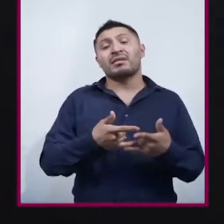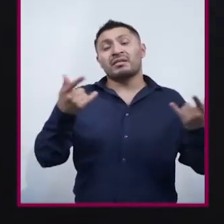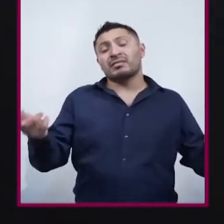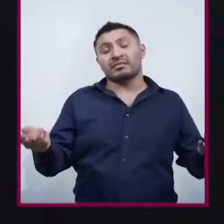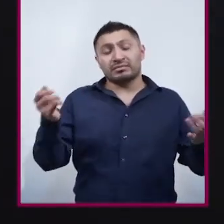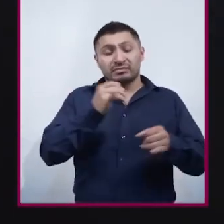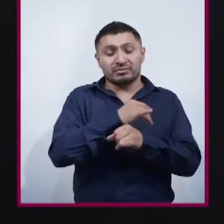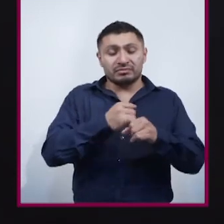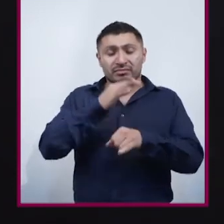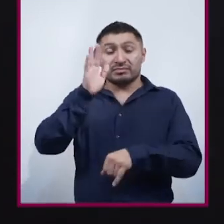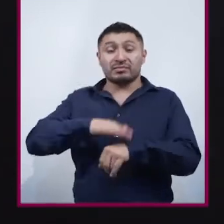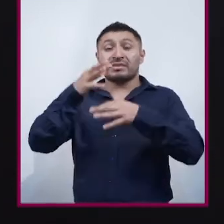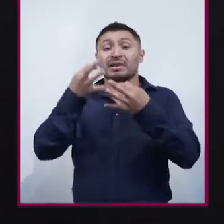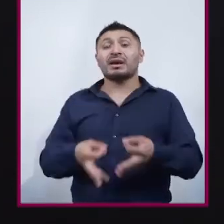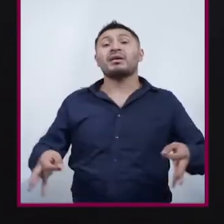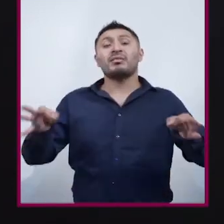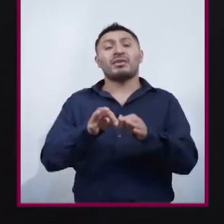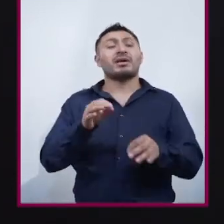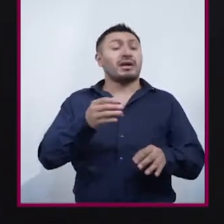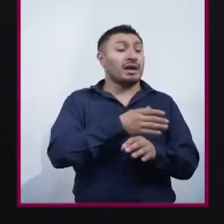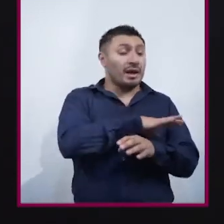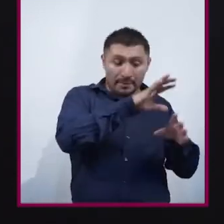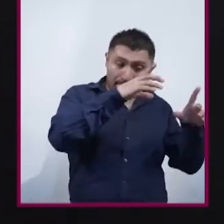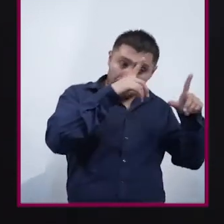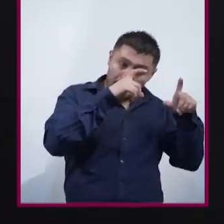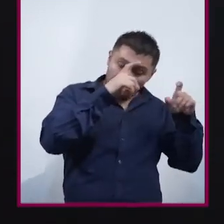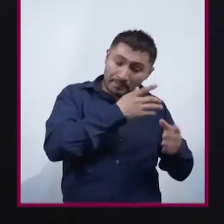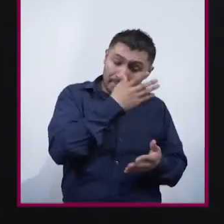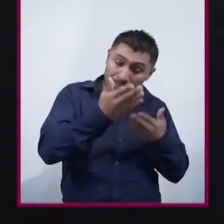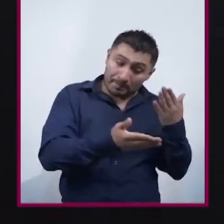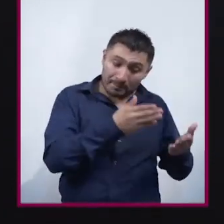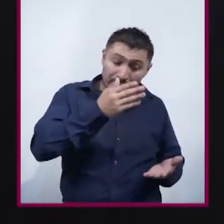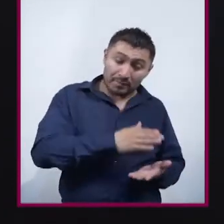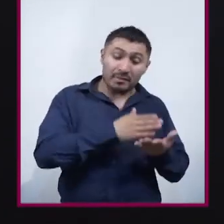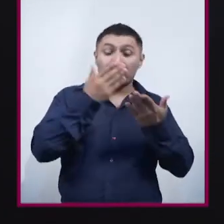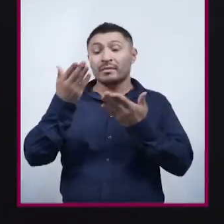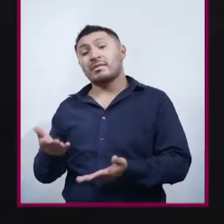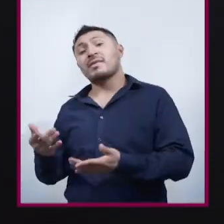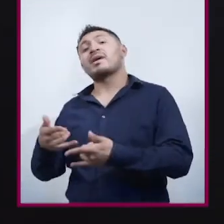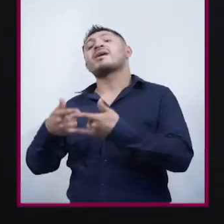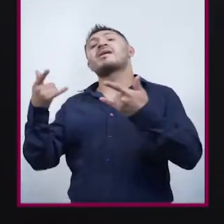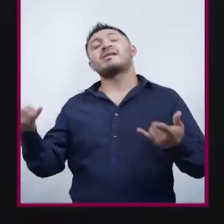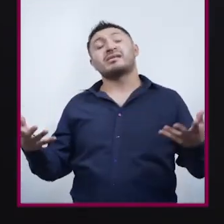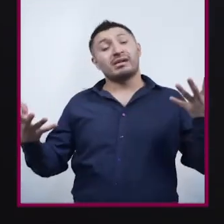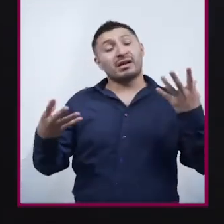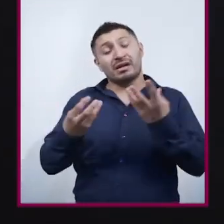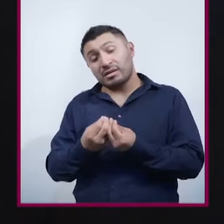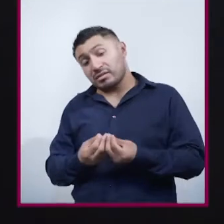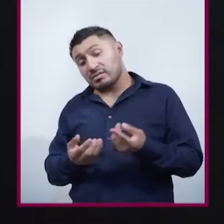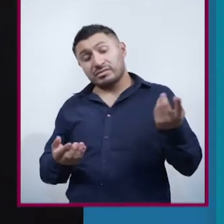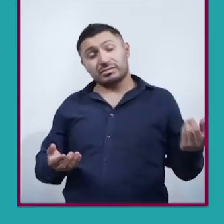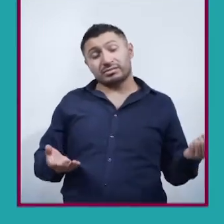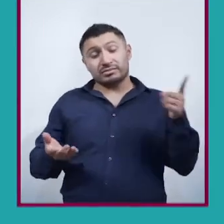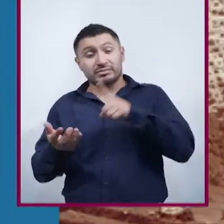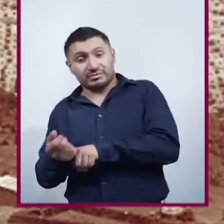historiador es uno de los más importantes: pasar de la historia de la fotografía a hacer historia con la